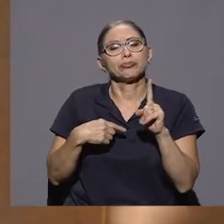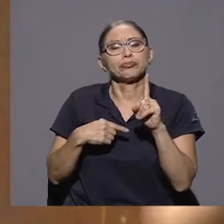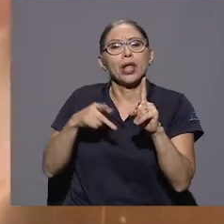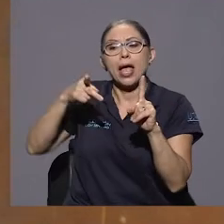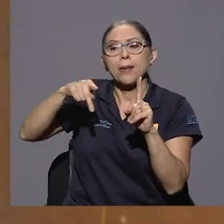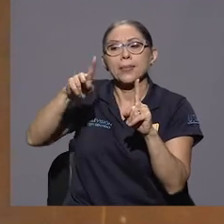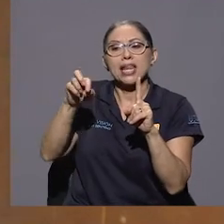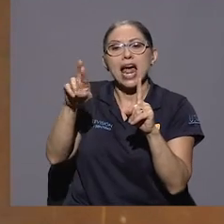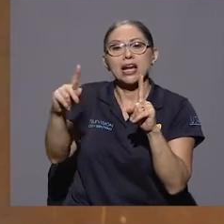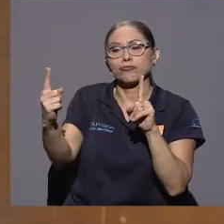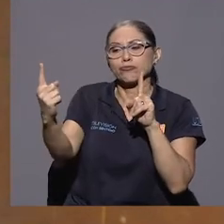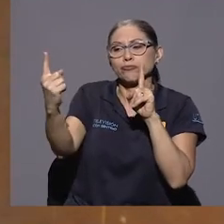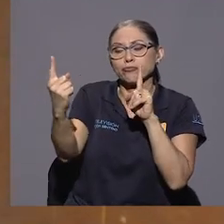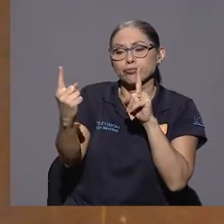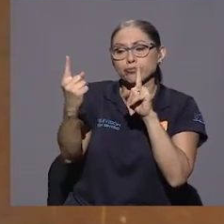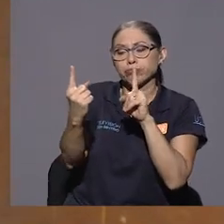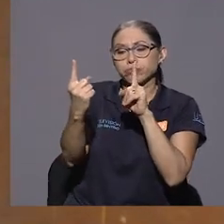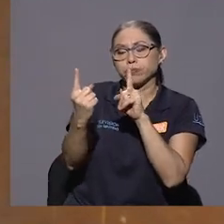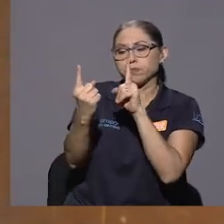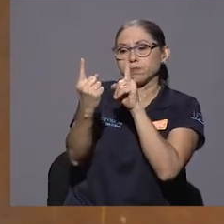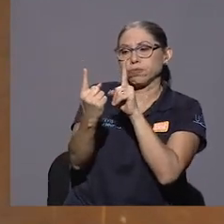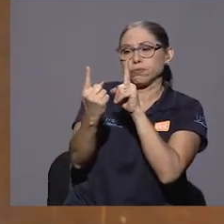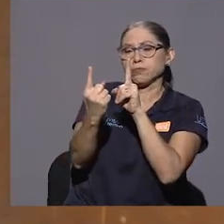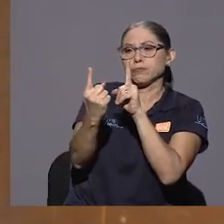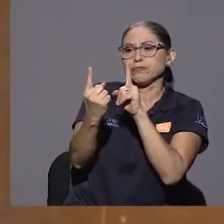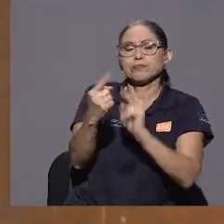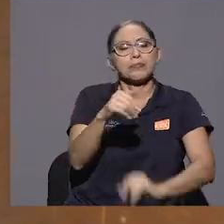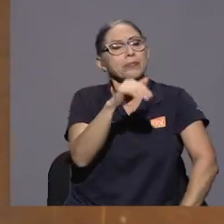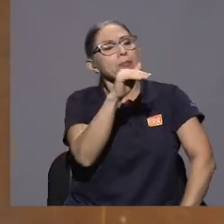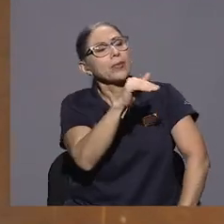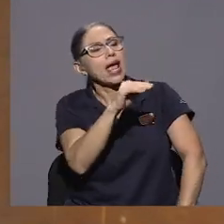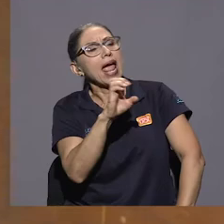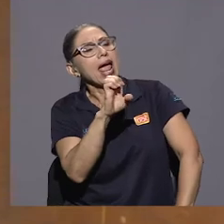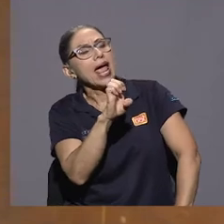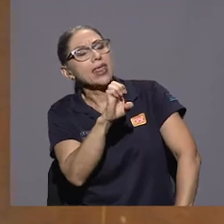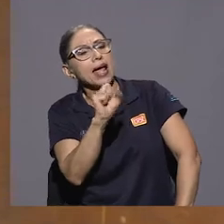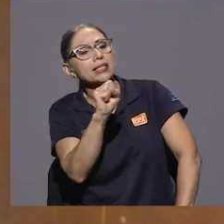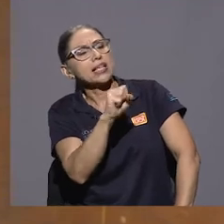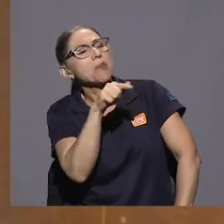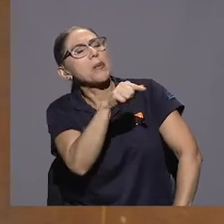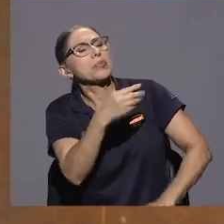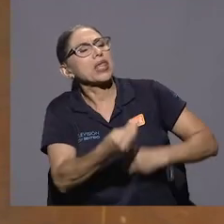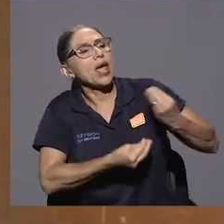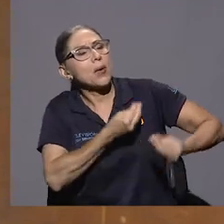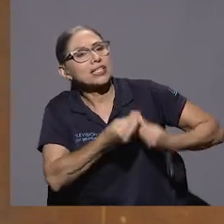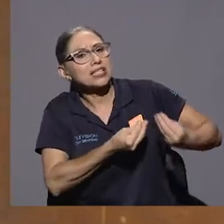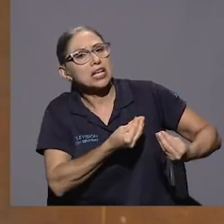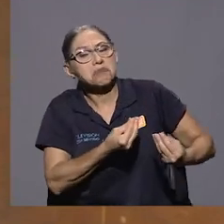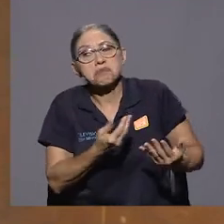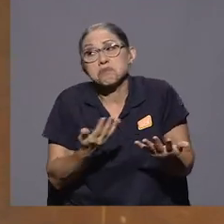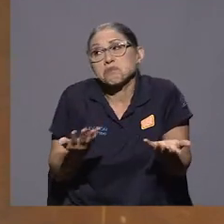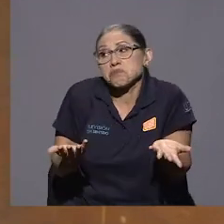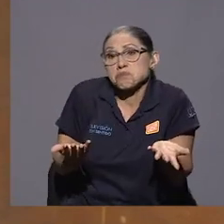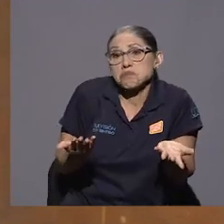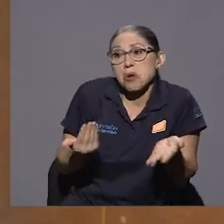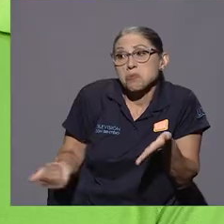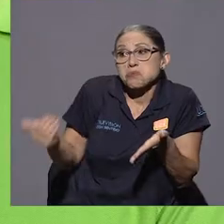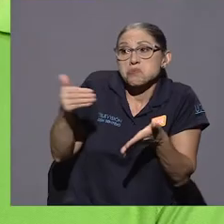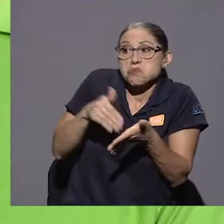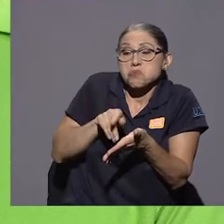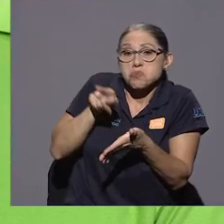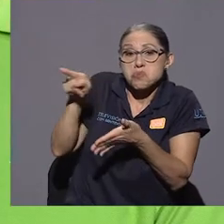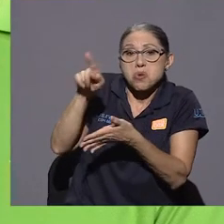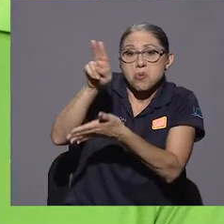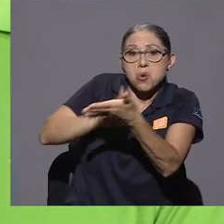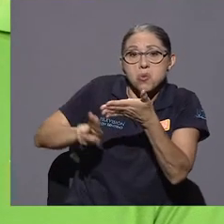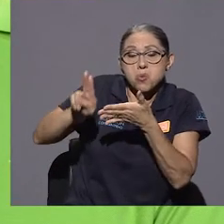me la topo de frente y me dice, Edgar Silva, ¿qué vas a hacer? Y digo, no, vuelvo a la universidad